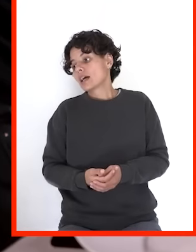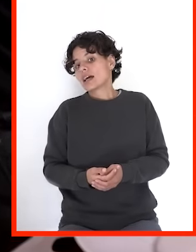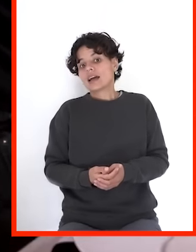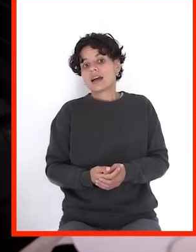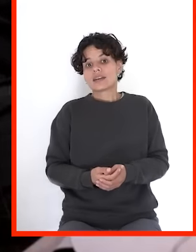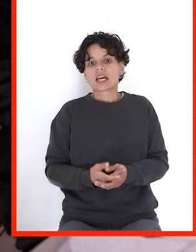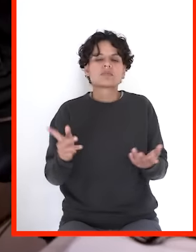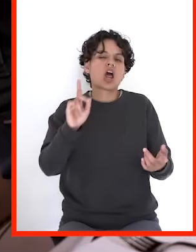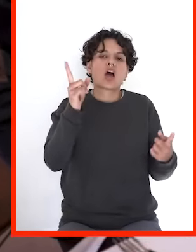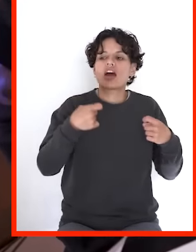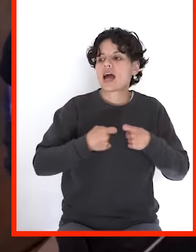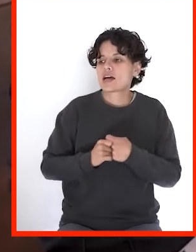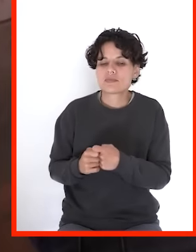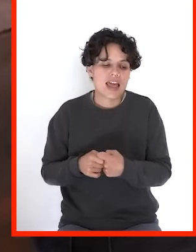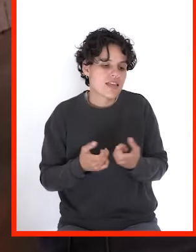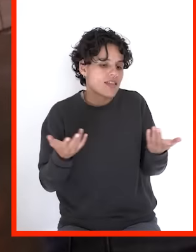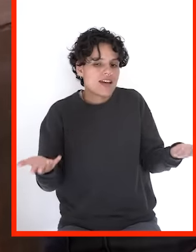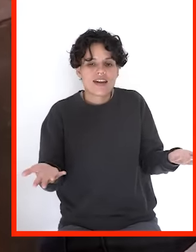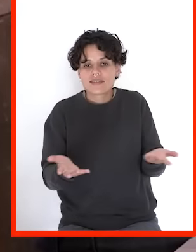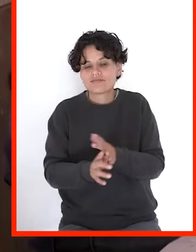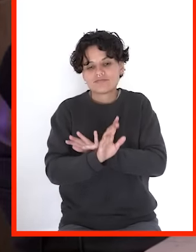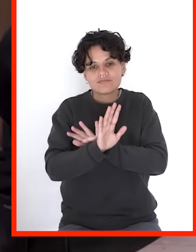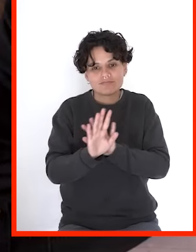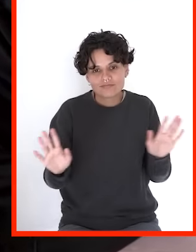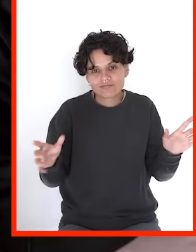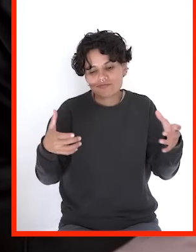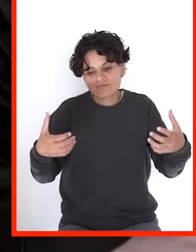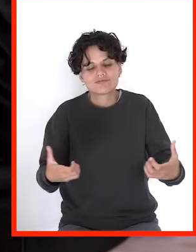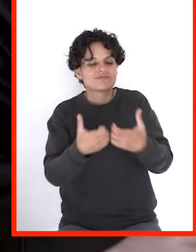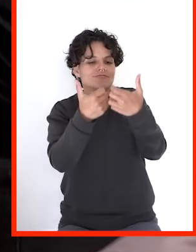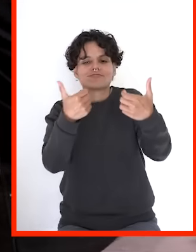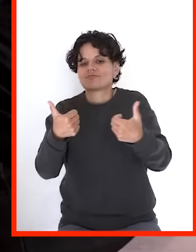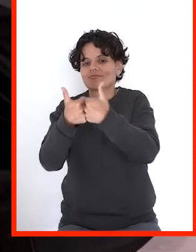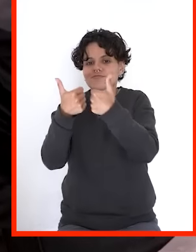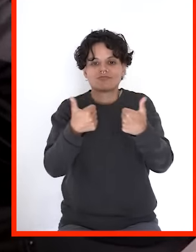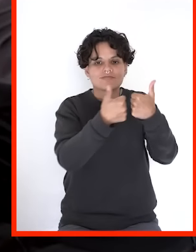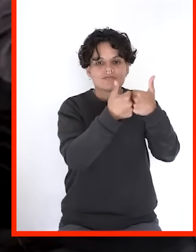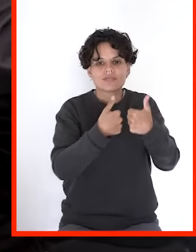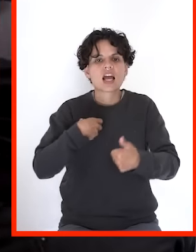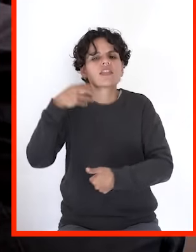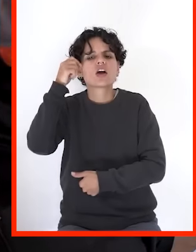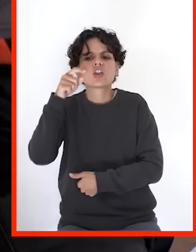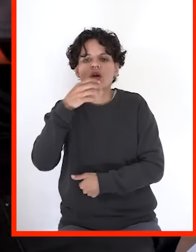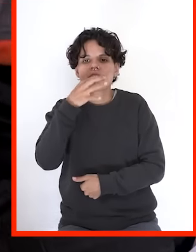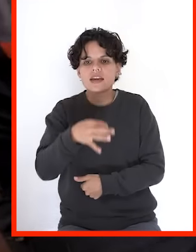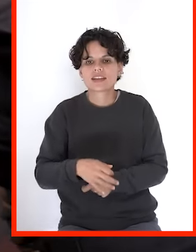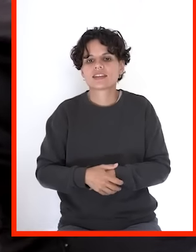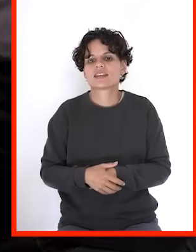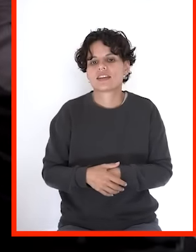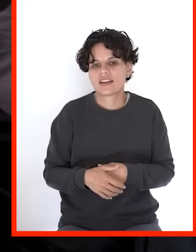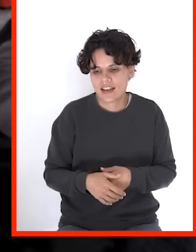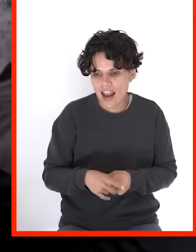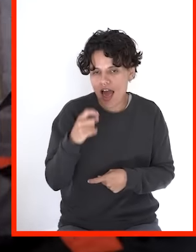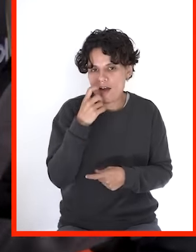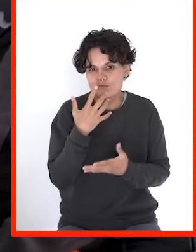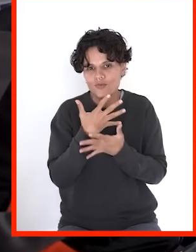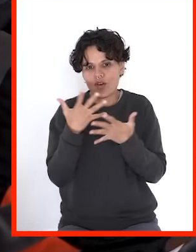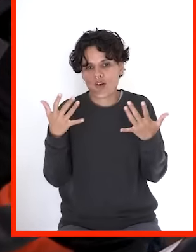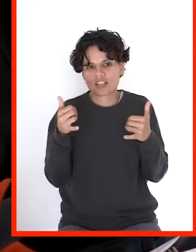No estáis para pelear, por favor. No, te importa una raja. Sí, tenía... no, sí. ¿Te acordáis lo que dijiste, no? No. Era muchas